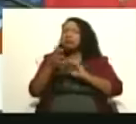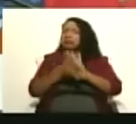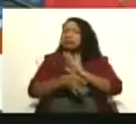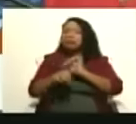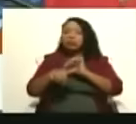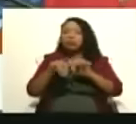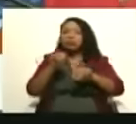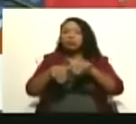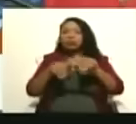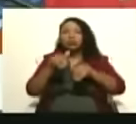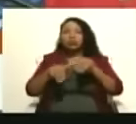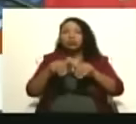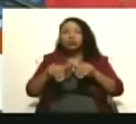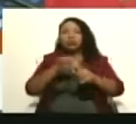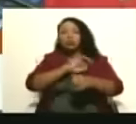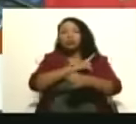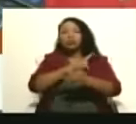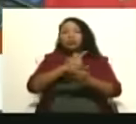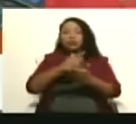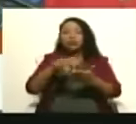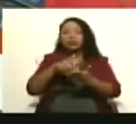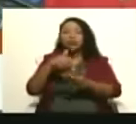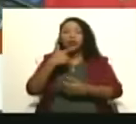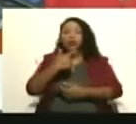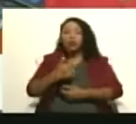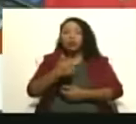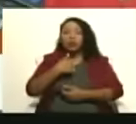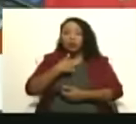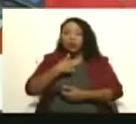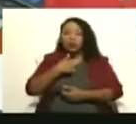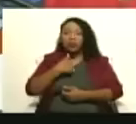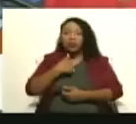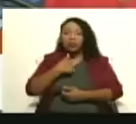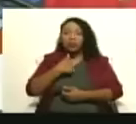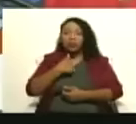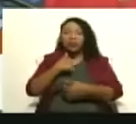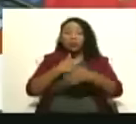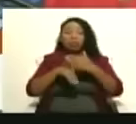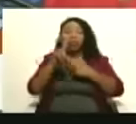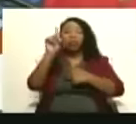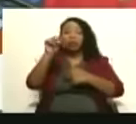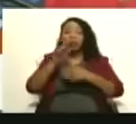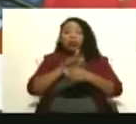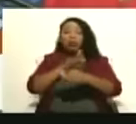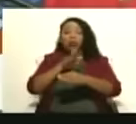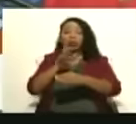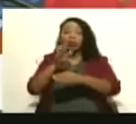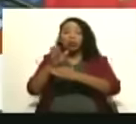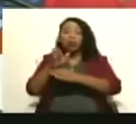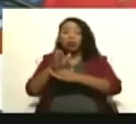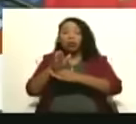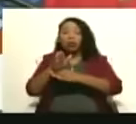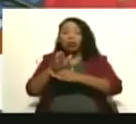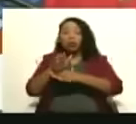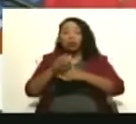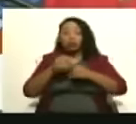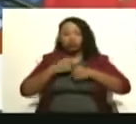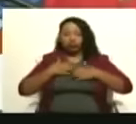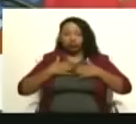elecciones, la Fuerza Armada, debo decirlo, va a salir también con su pecho henchido,